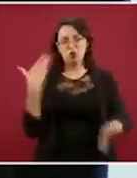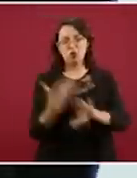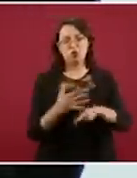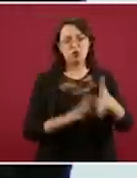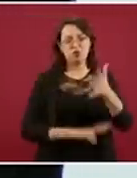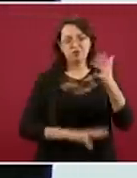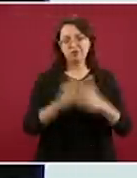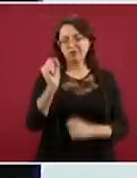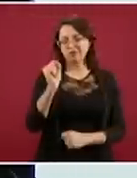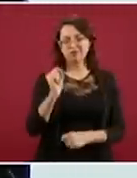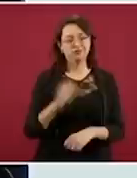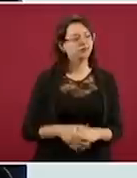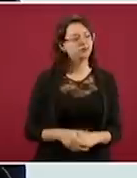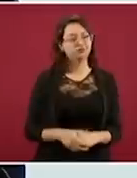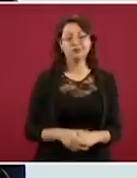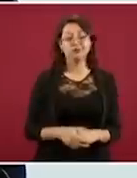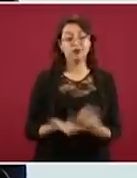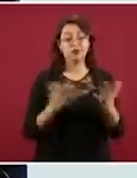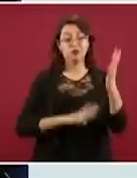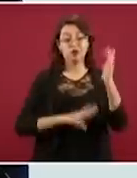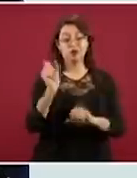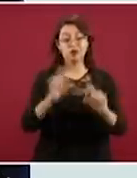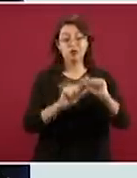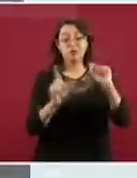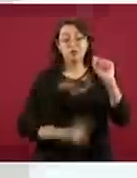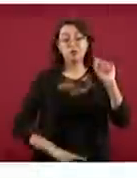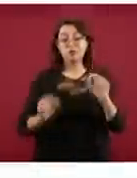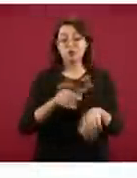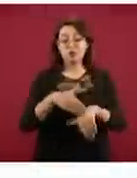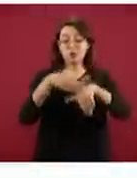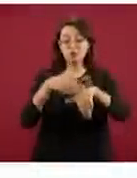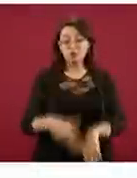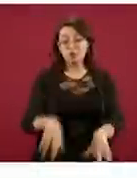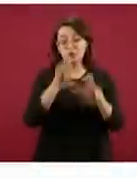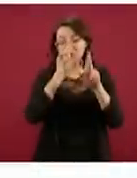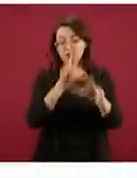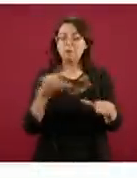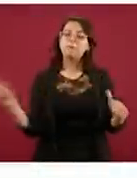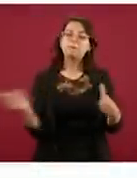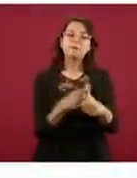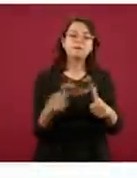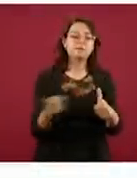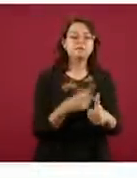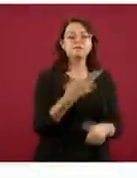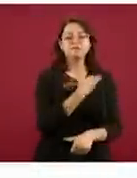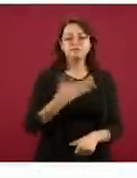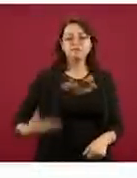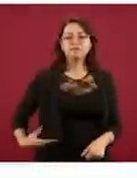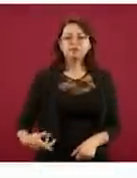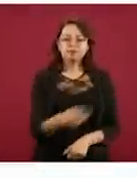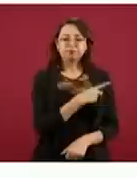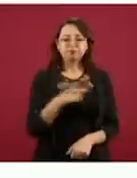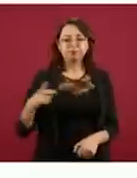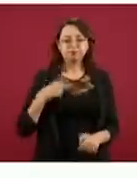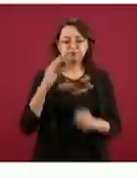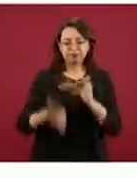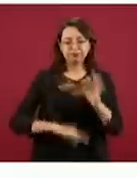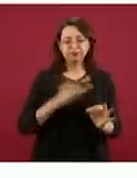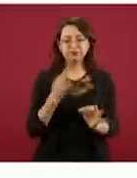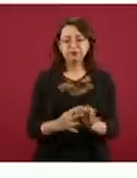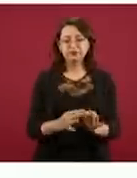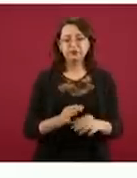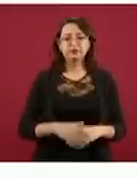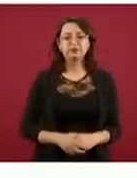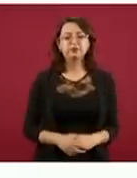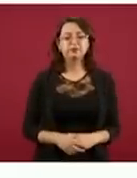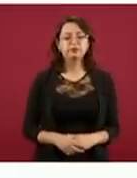más obligado a respetarla y hacer que se cumpla.